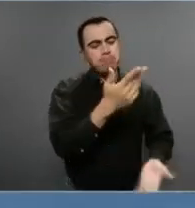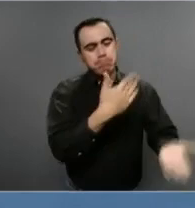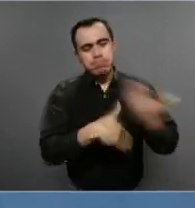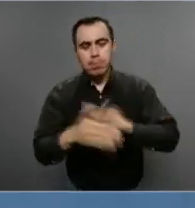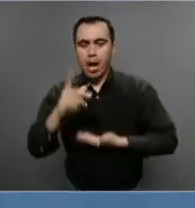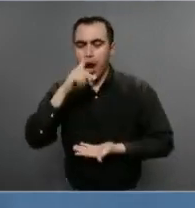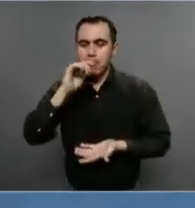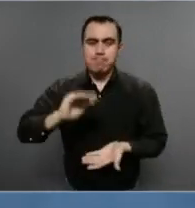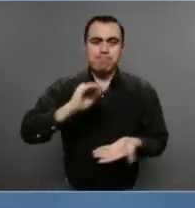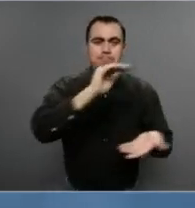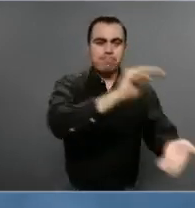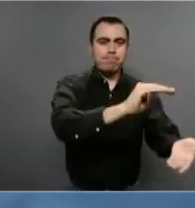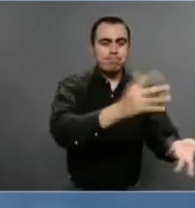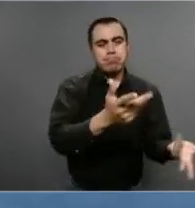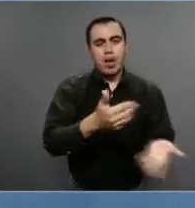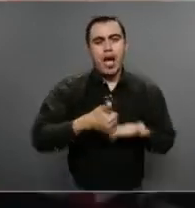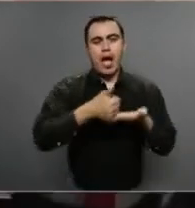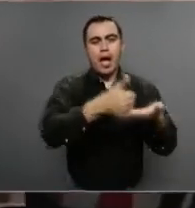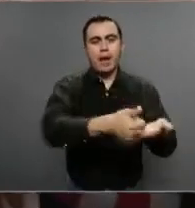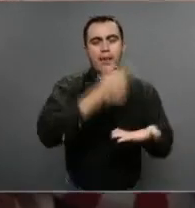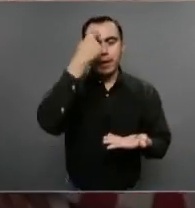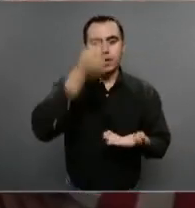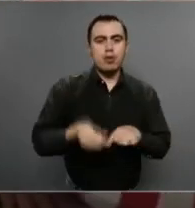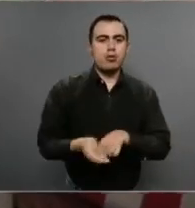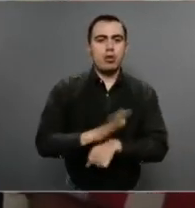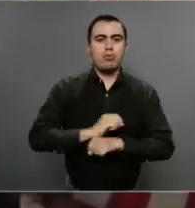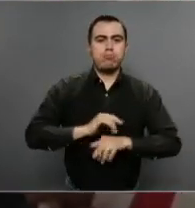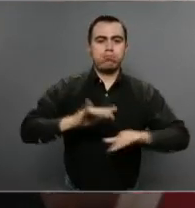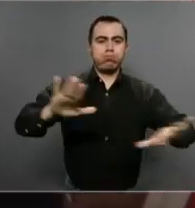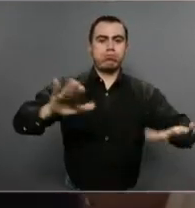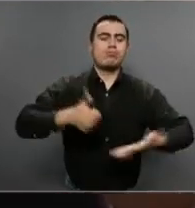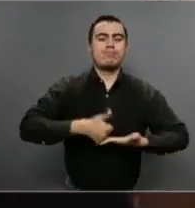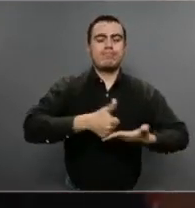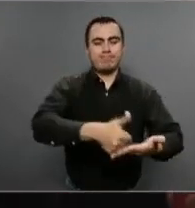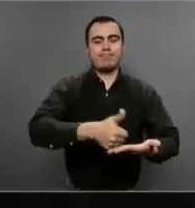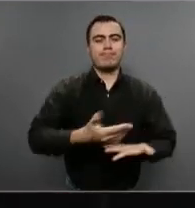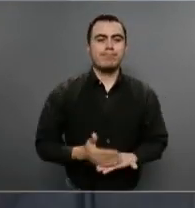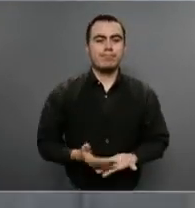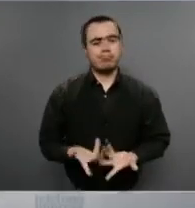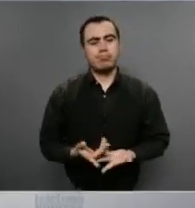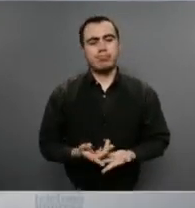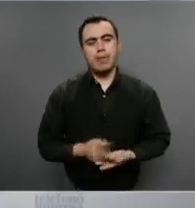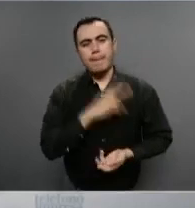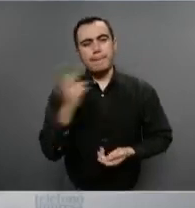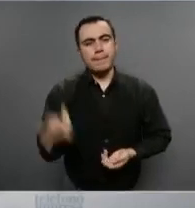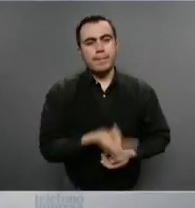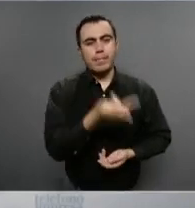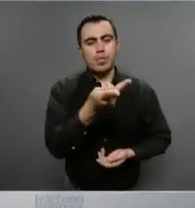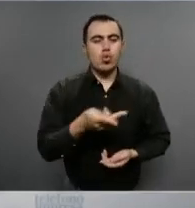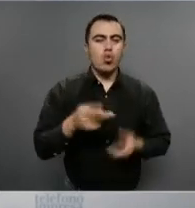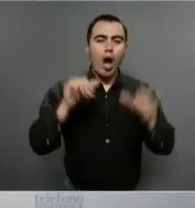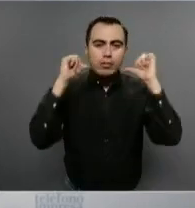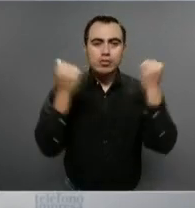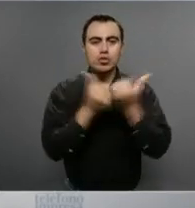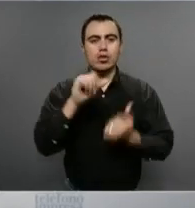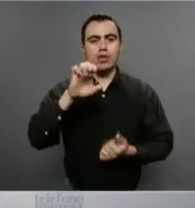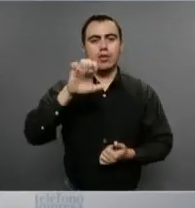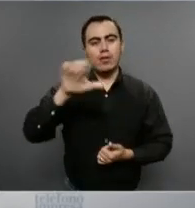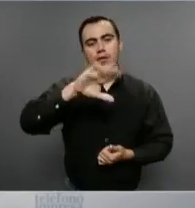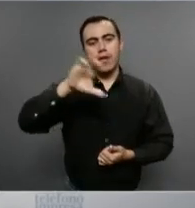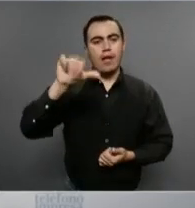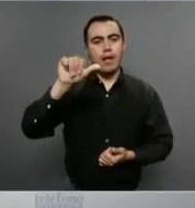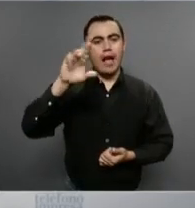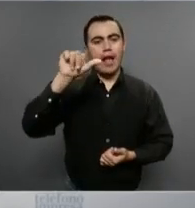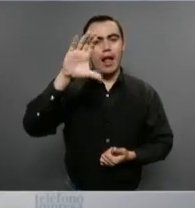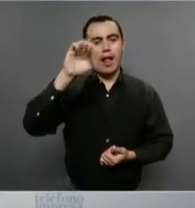crisis sanitaria que estamos viviendo. Luis, ¿cuáles son las cuentas en redes sociales del Caracol para que las personas que nos están